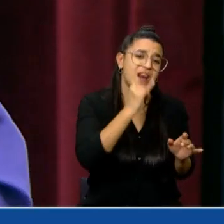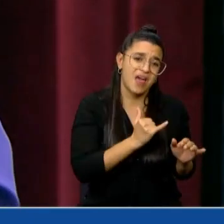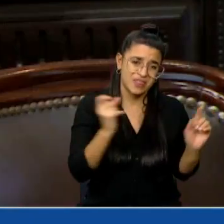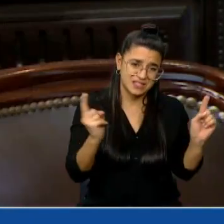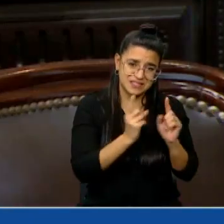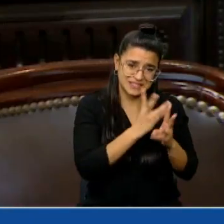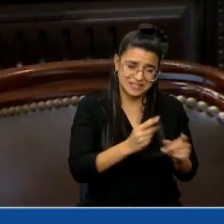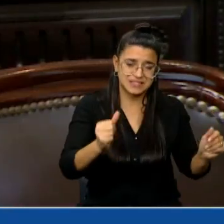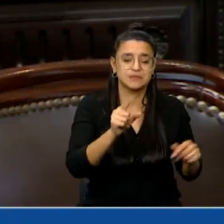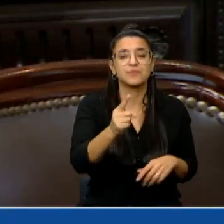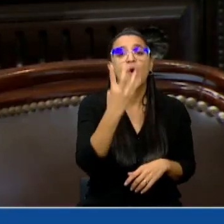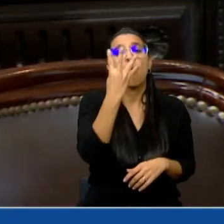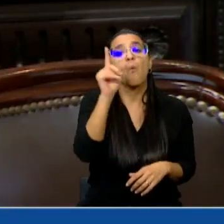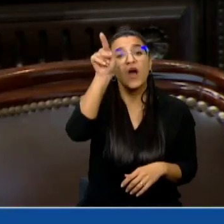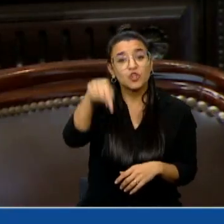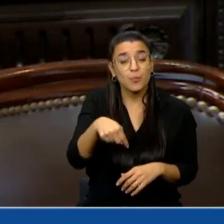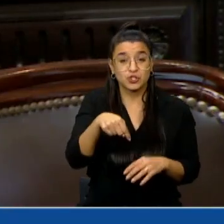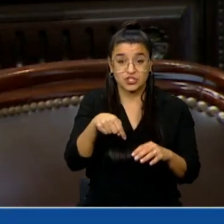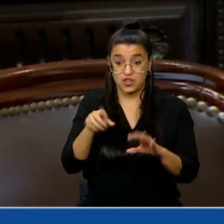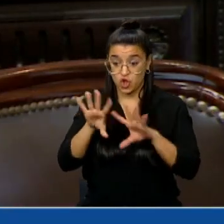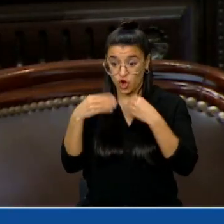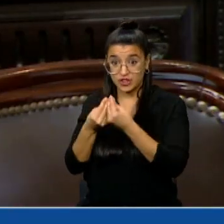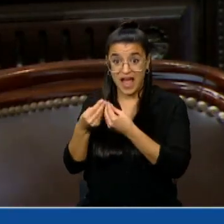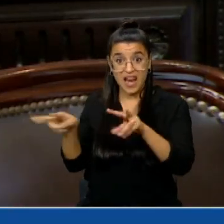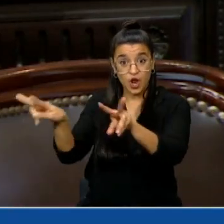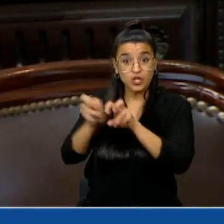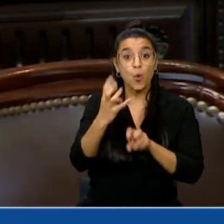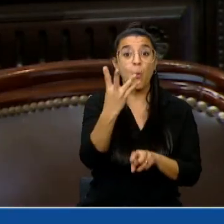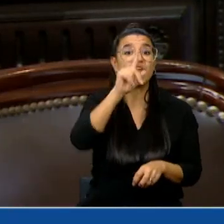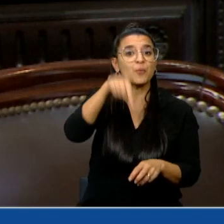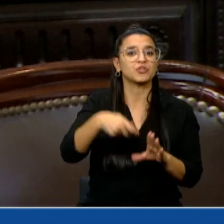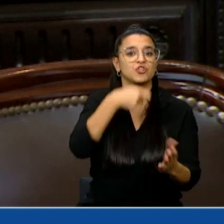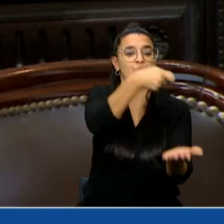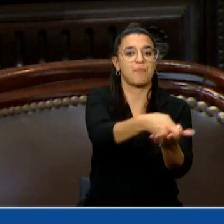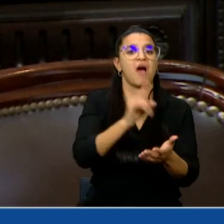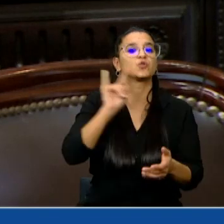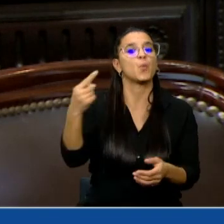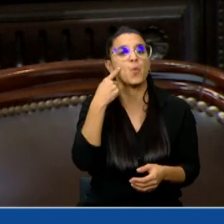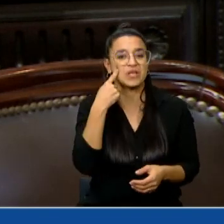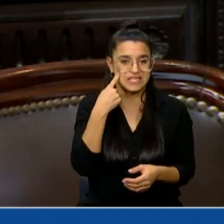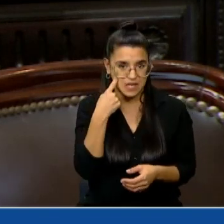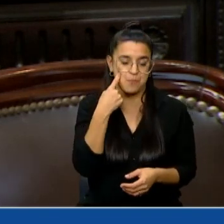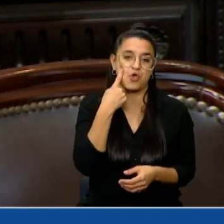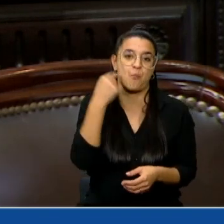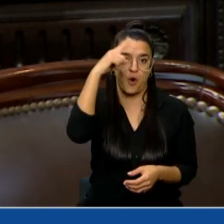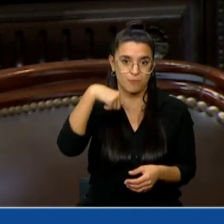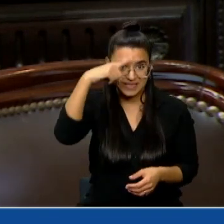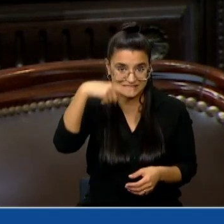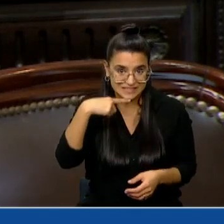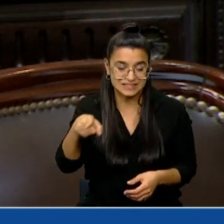cerrando. El 4% del total de los ingresos originados en recursos mensuales.